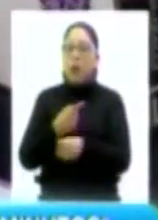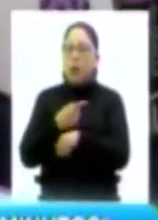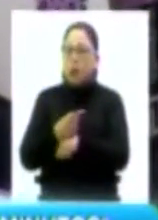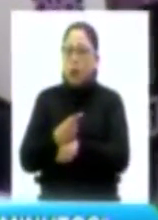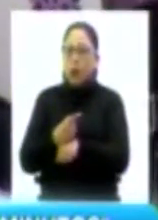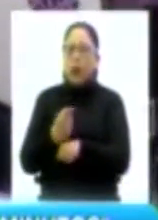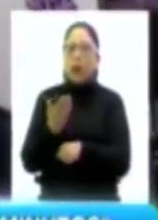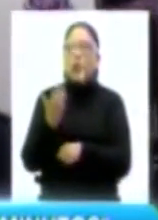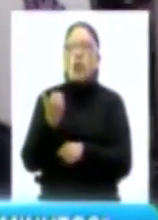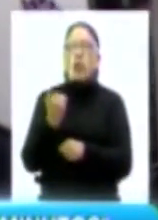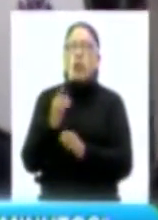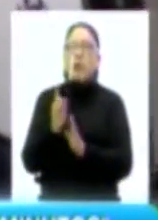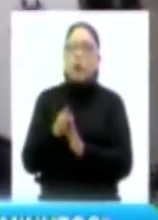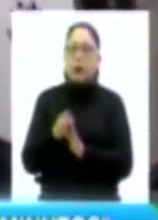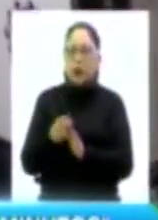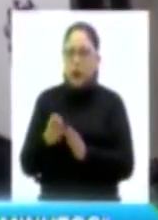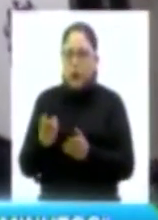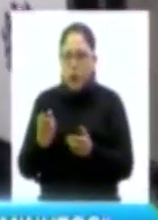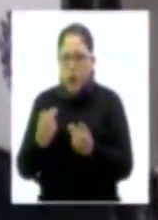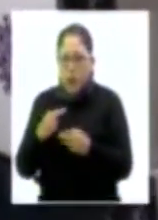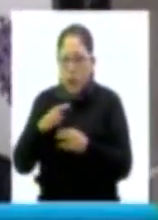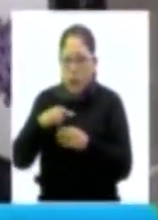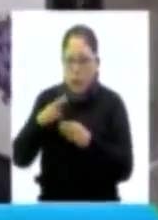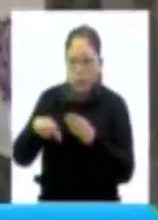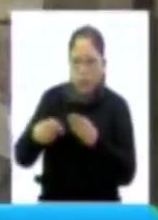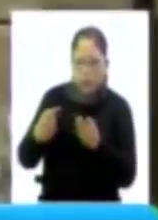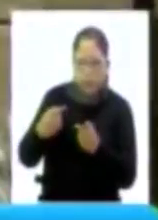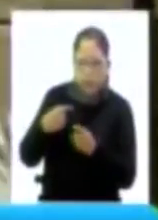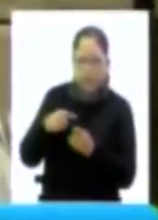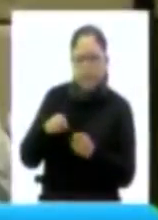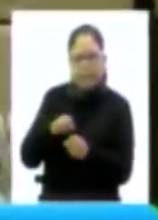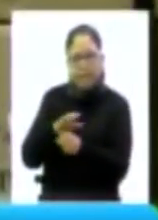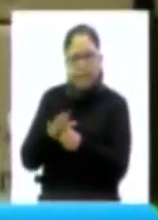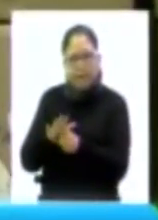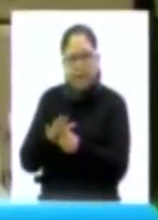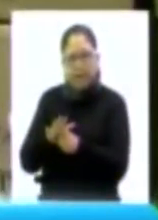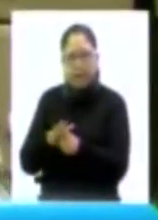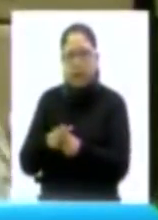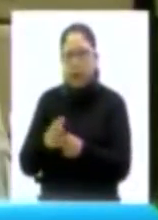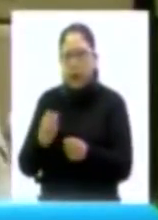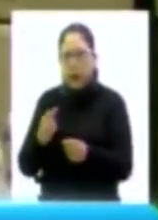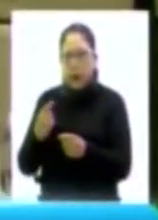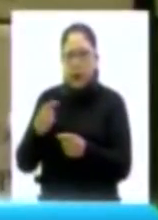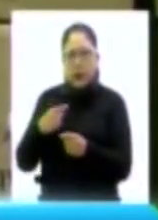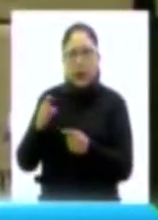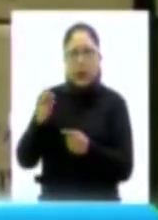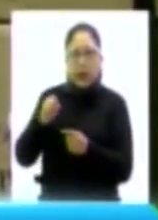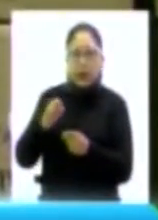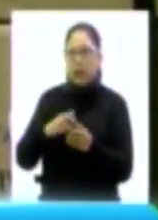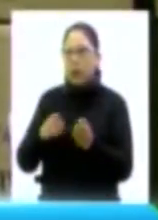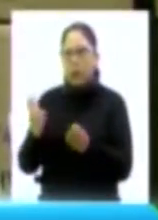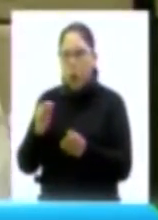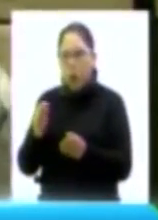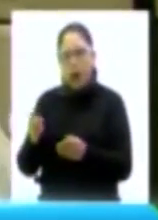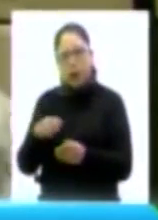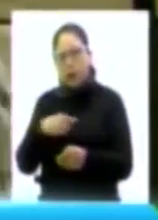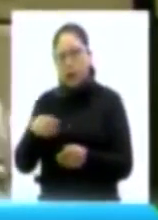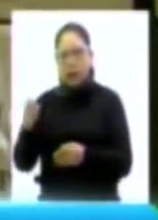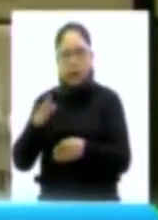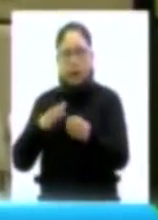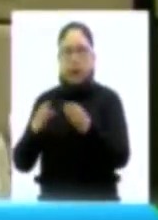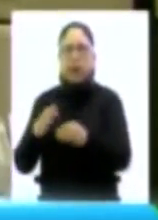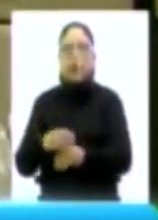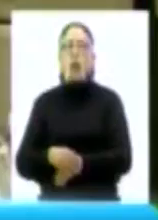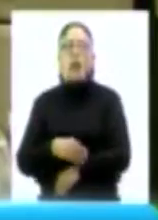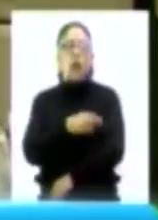minutos, a un grupo importante de personas que están en la puerta de un hospital o de un centro de salud, ese